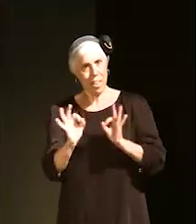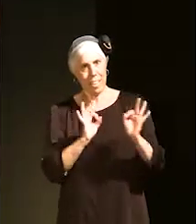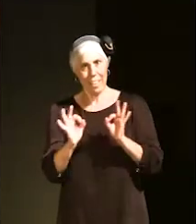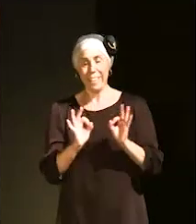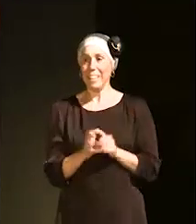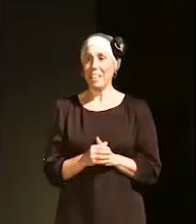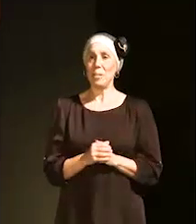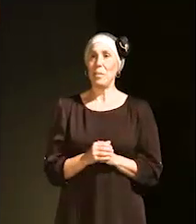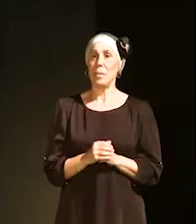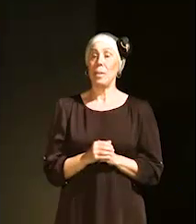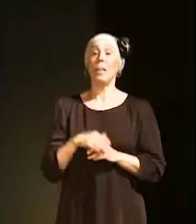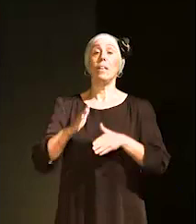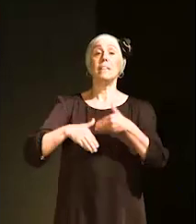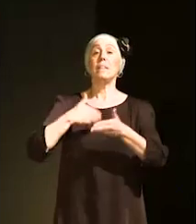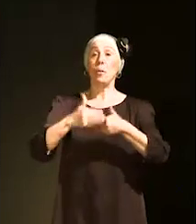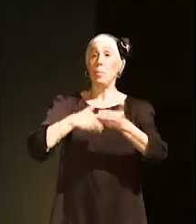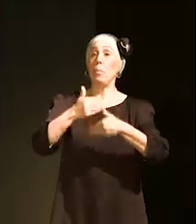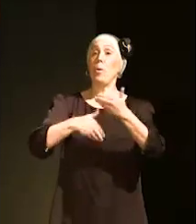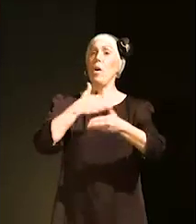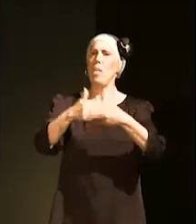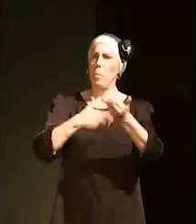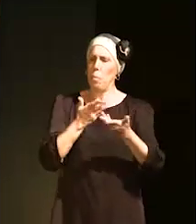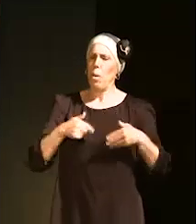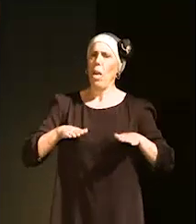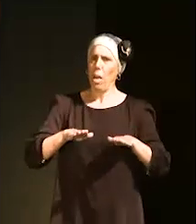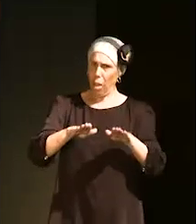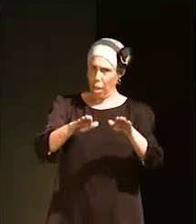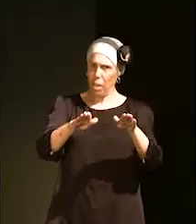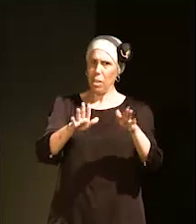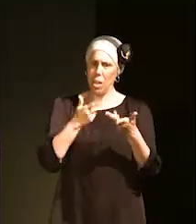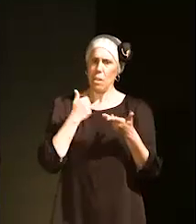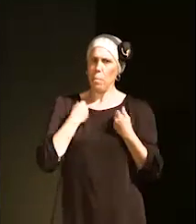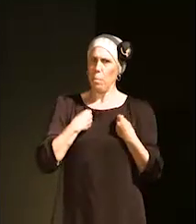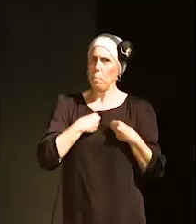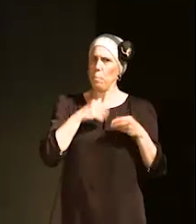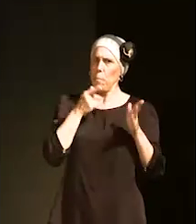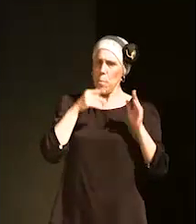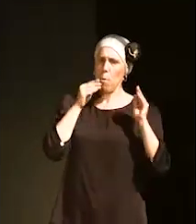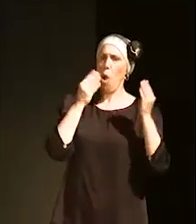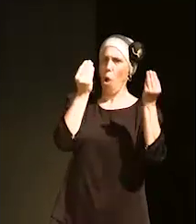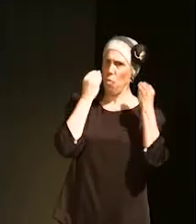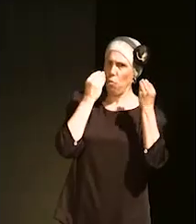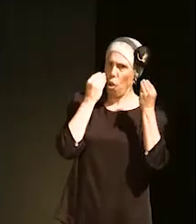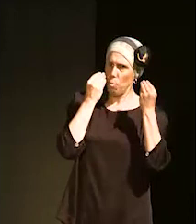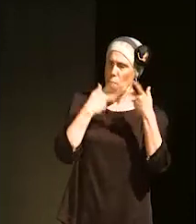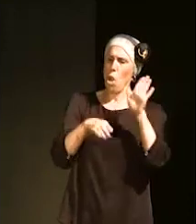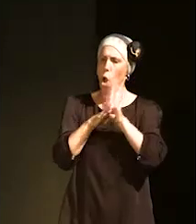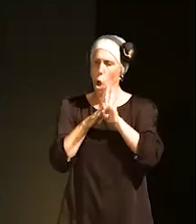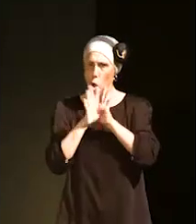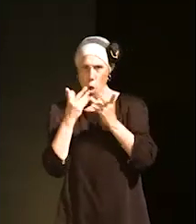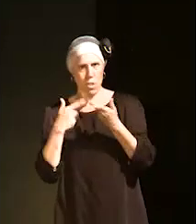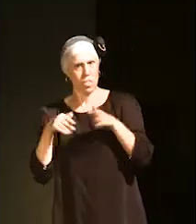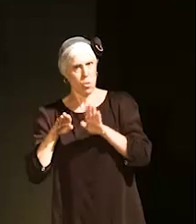bueno tiempo después en paralelo a estos procesos de formación que ellas continuaron